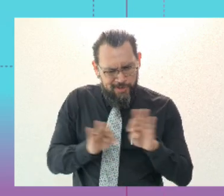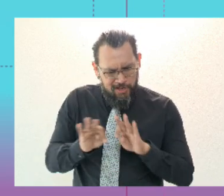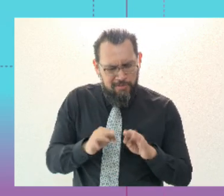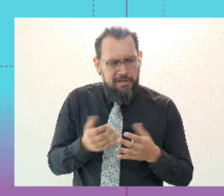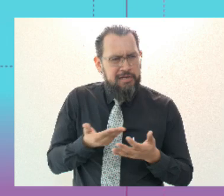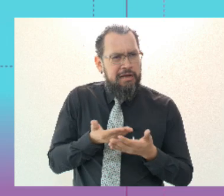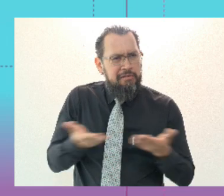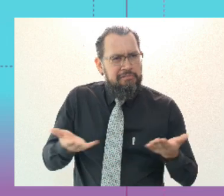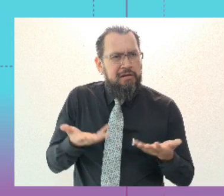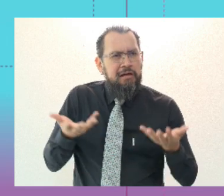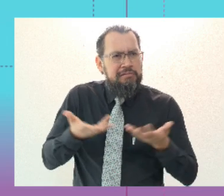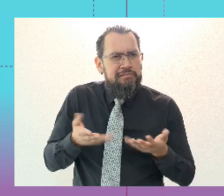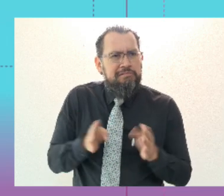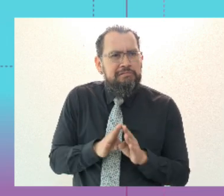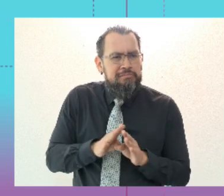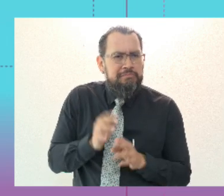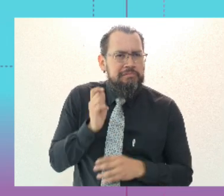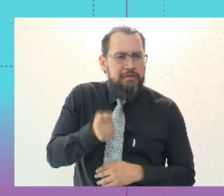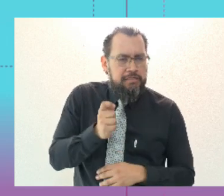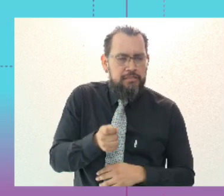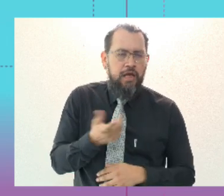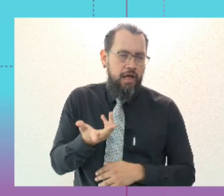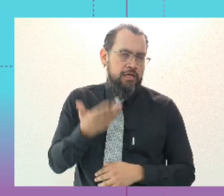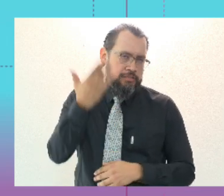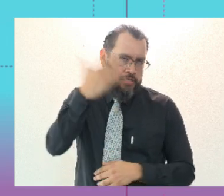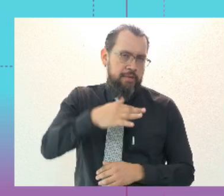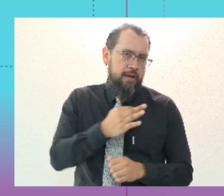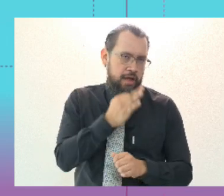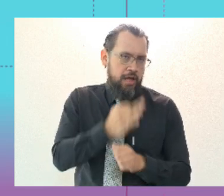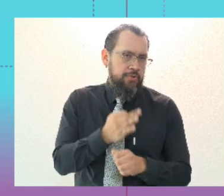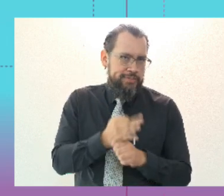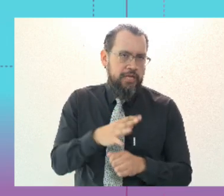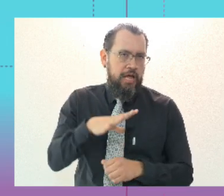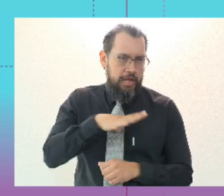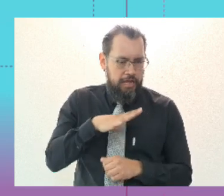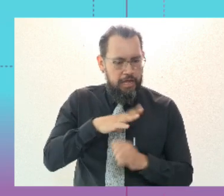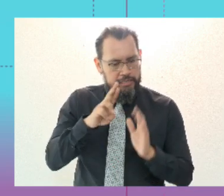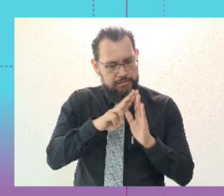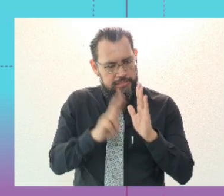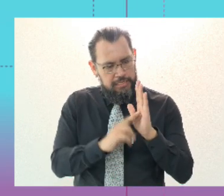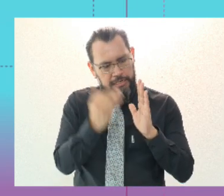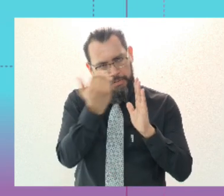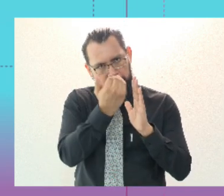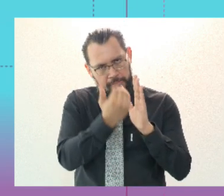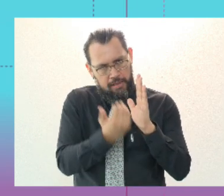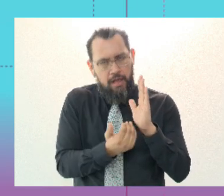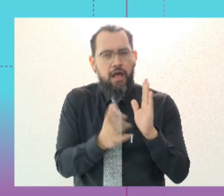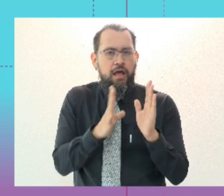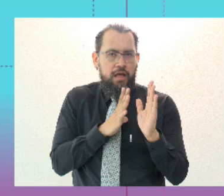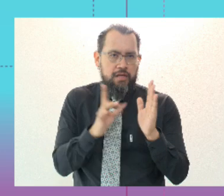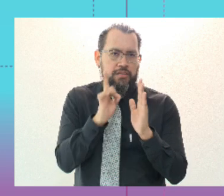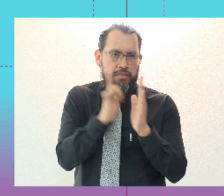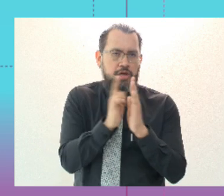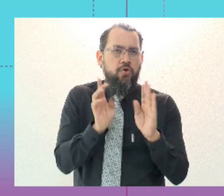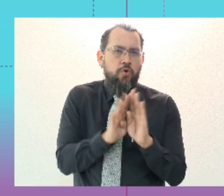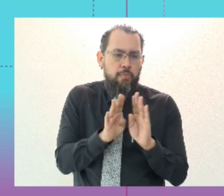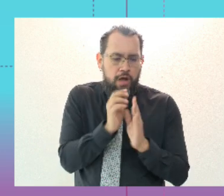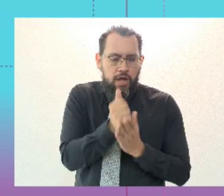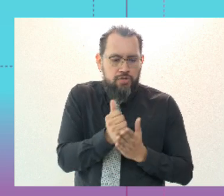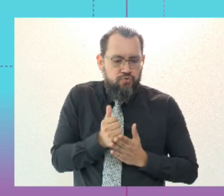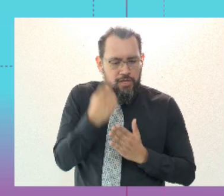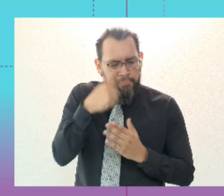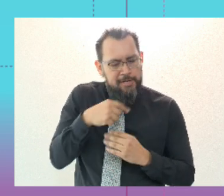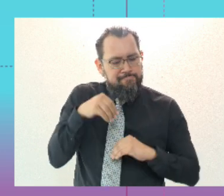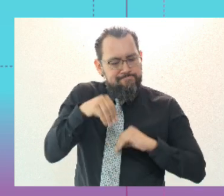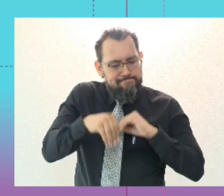hoy, afortunadamente, tenemos un marco normativo que nos ayuda y que nos favorece muchísimo para